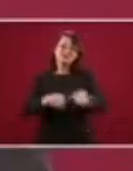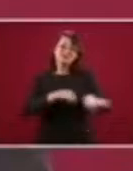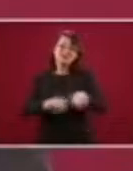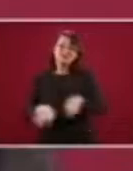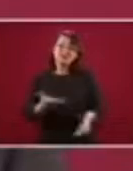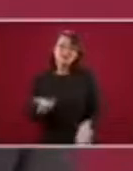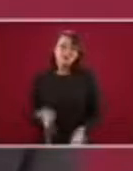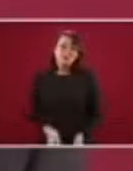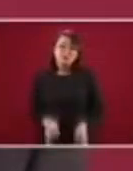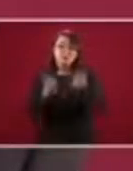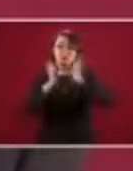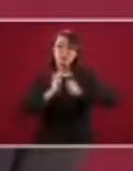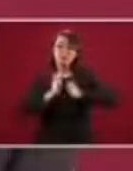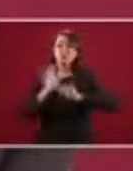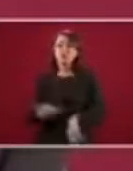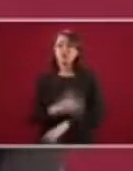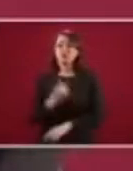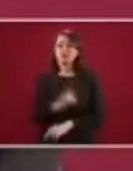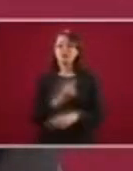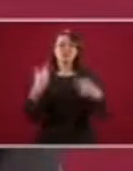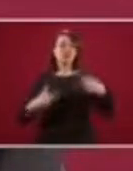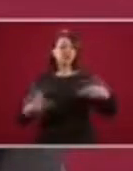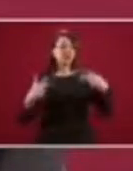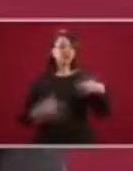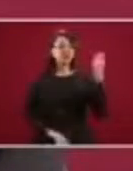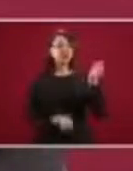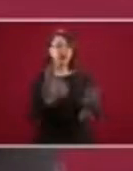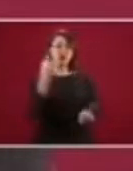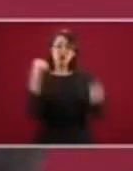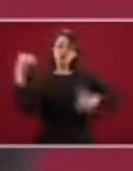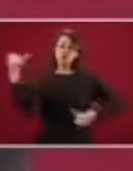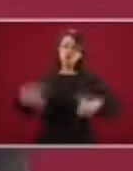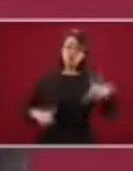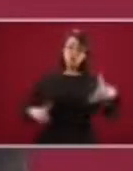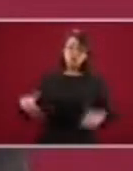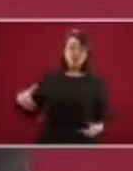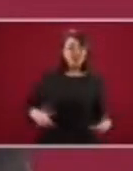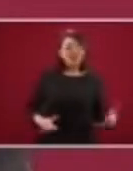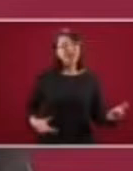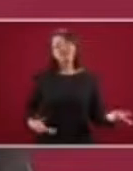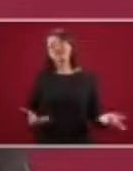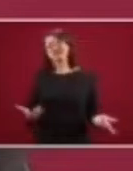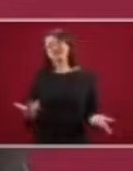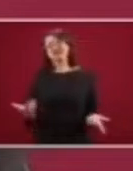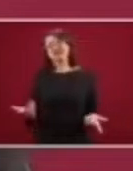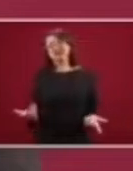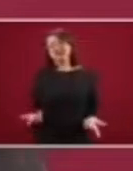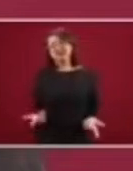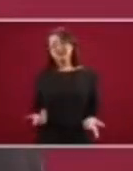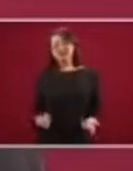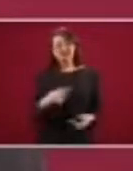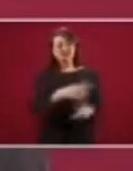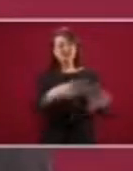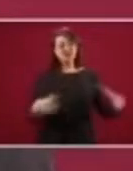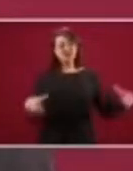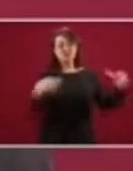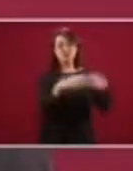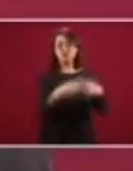hay una inconformidad d ese grupo